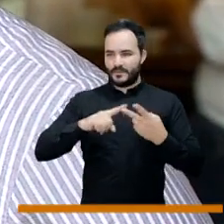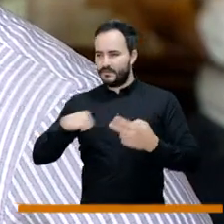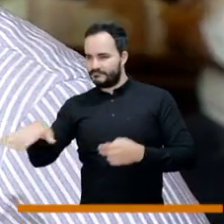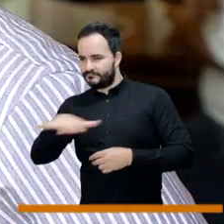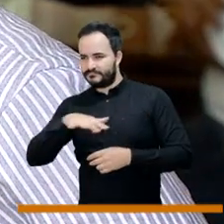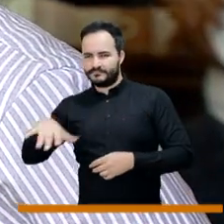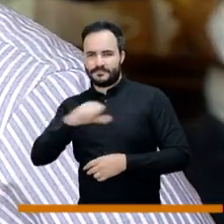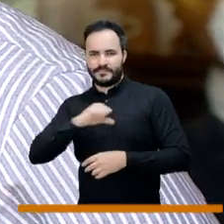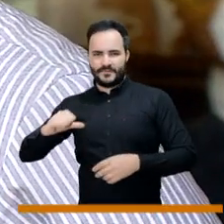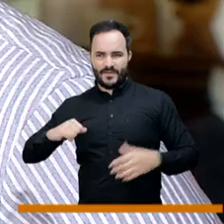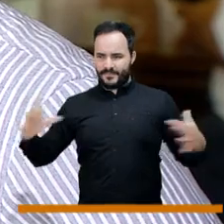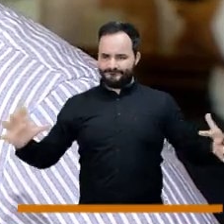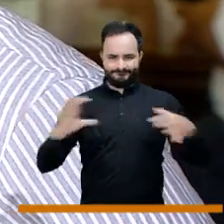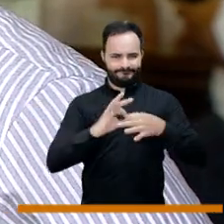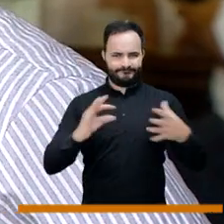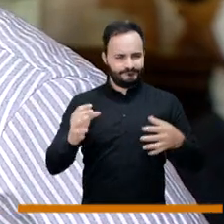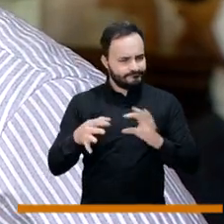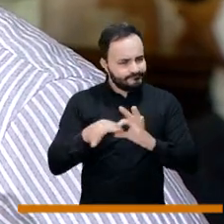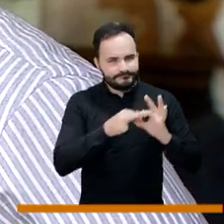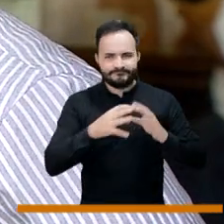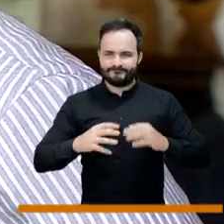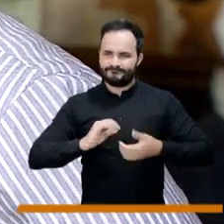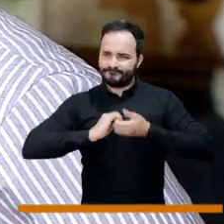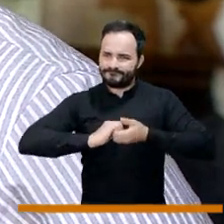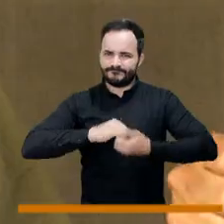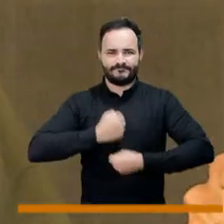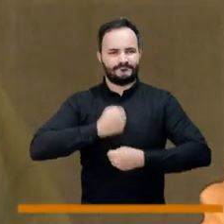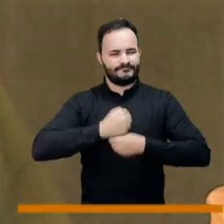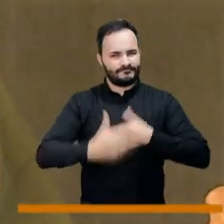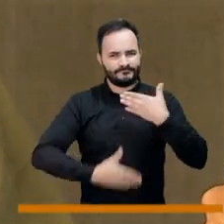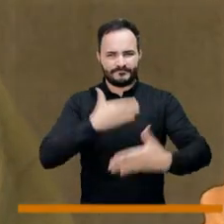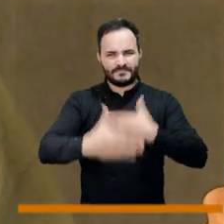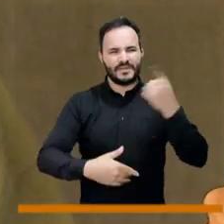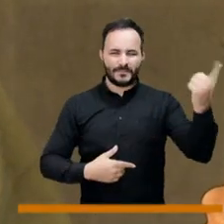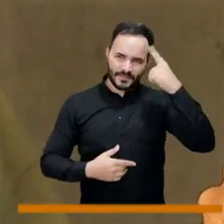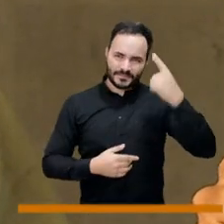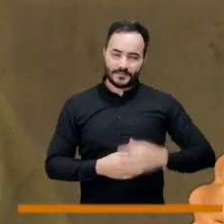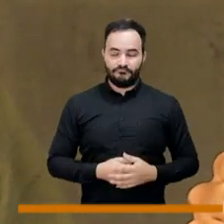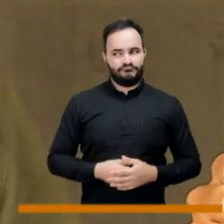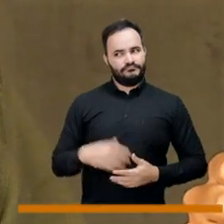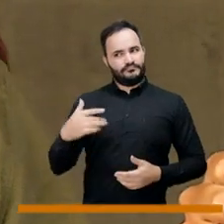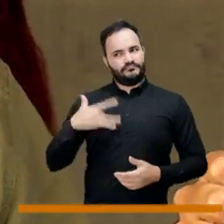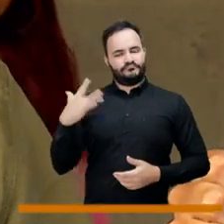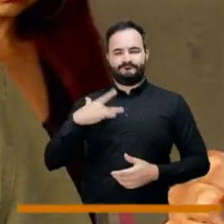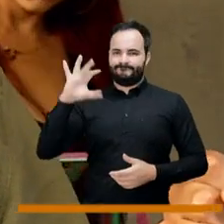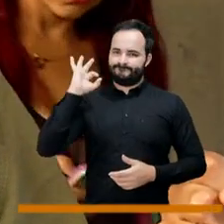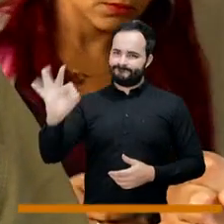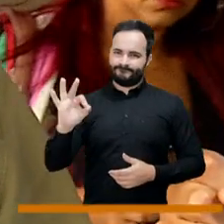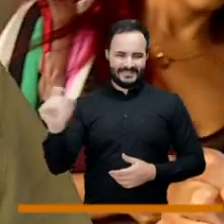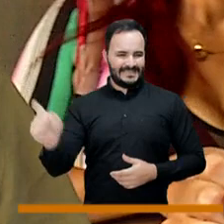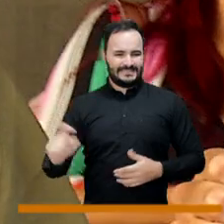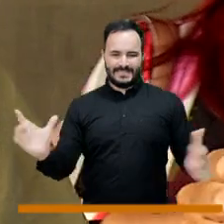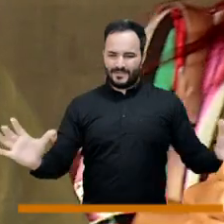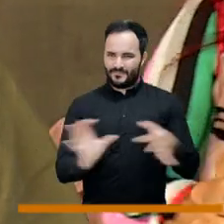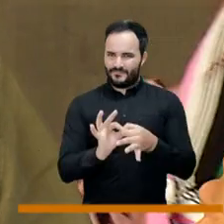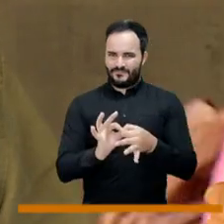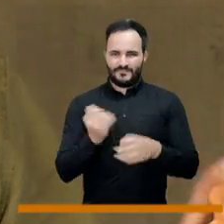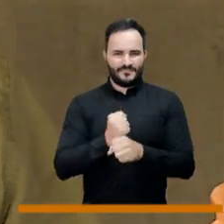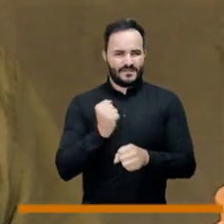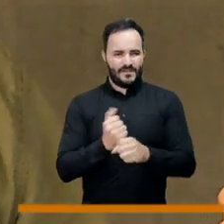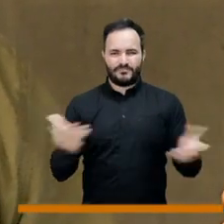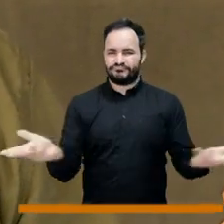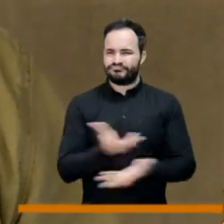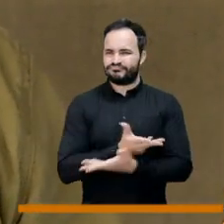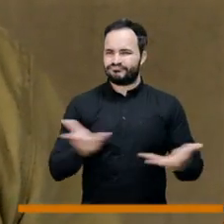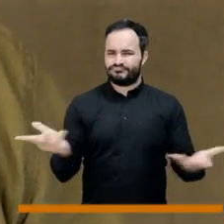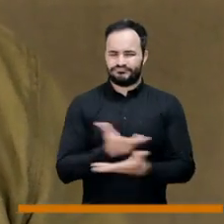empresa pública y privada trabajen armónicamente en Medellín y el país? Eso es espectacular, porque las dos empresas se necesitan